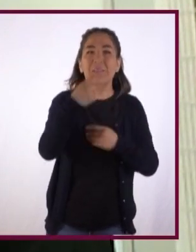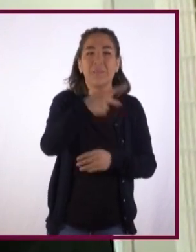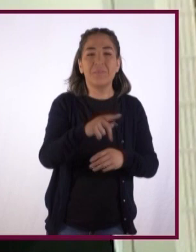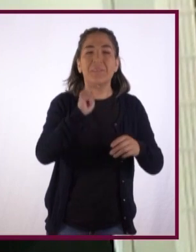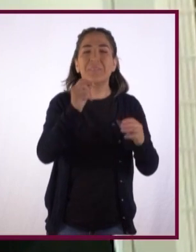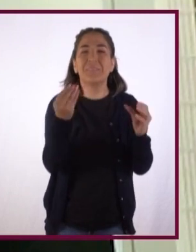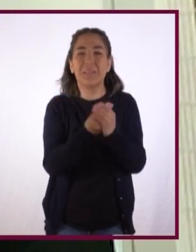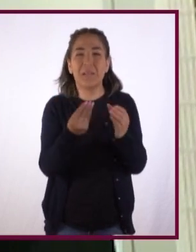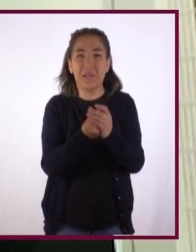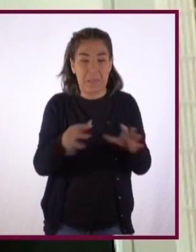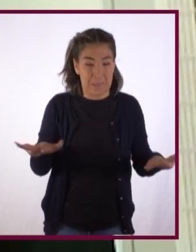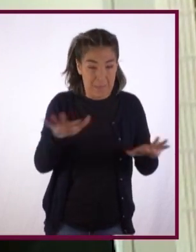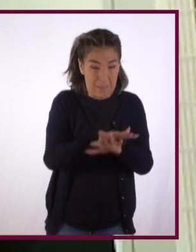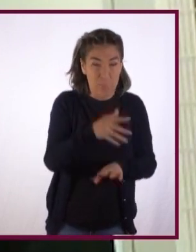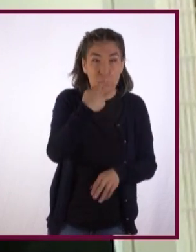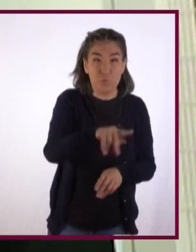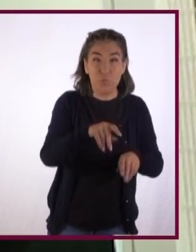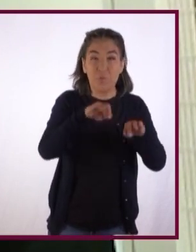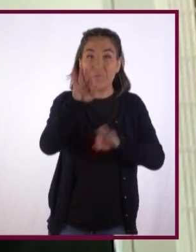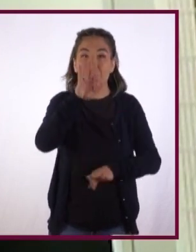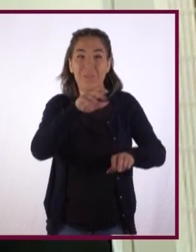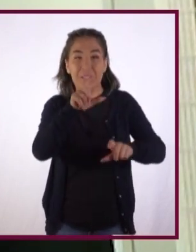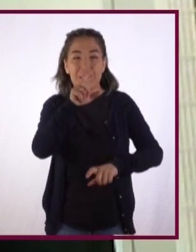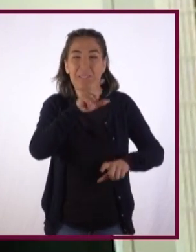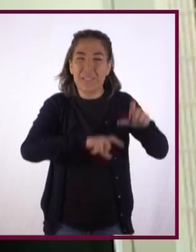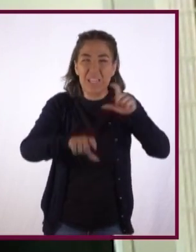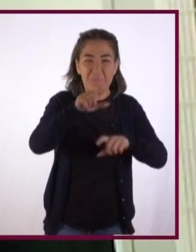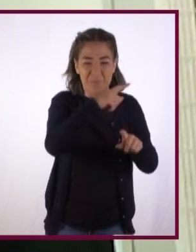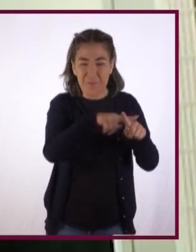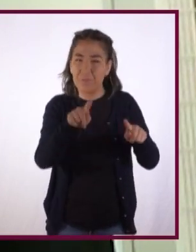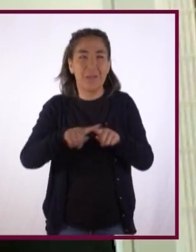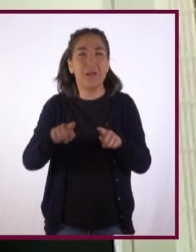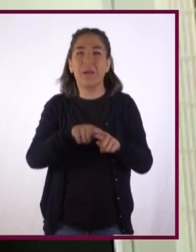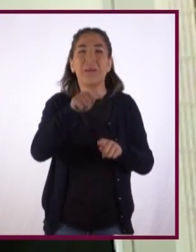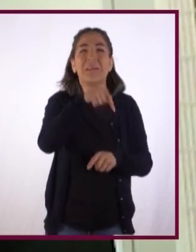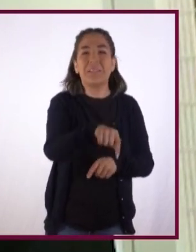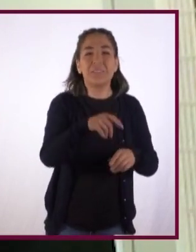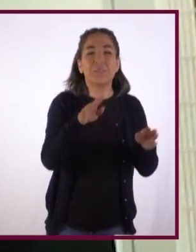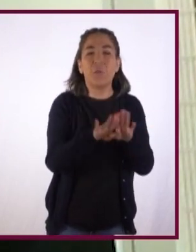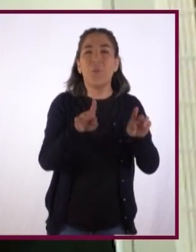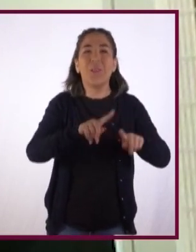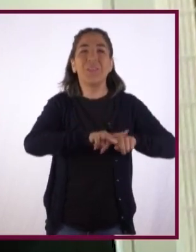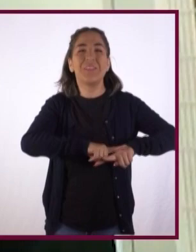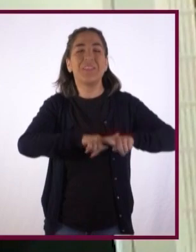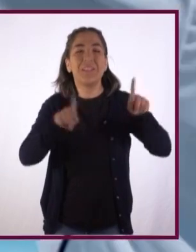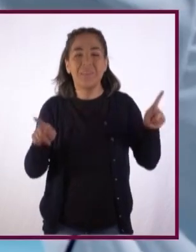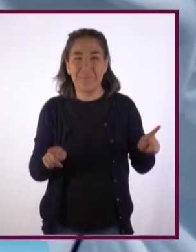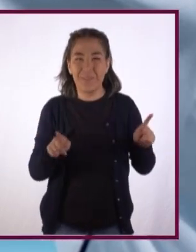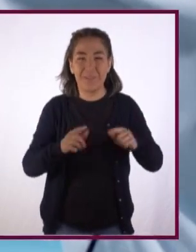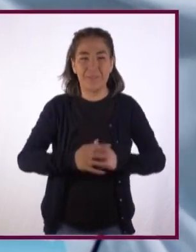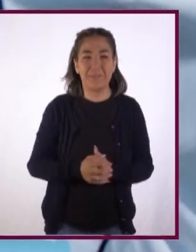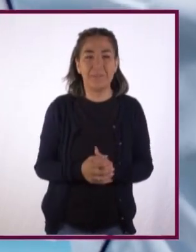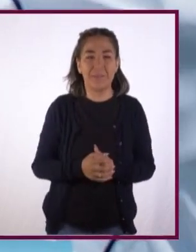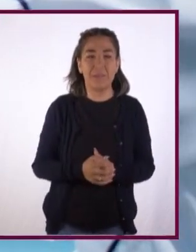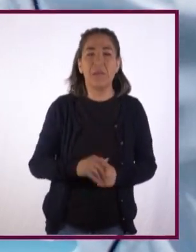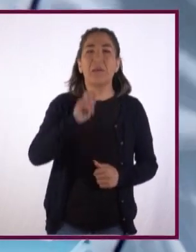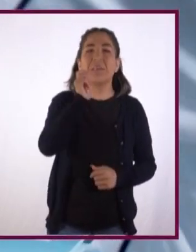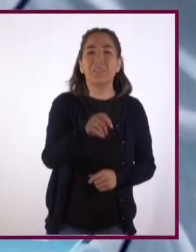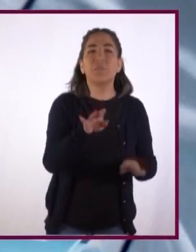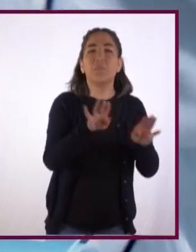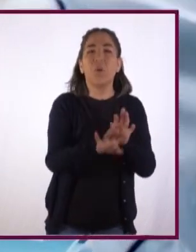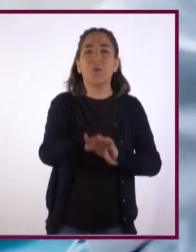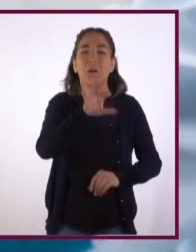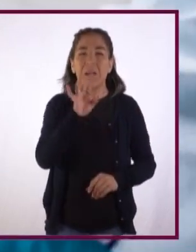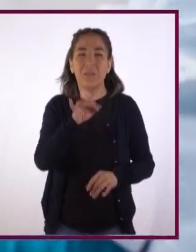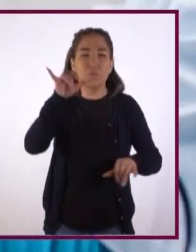que no tienen que ver con cambios en su composición, que esas ya vendrían siendo propiedades químicas, pudiéramos decir. La manera